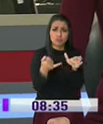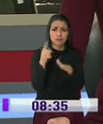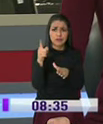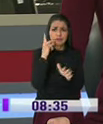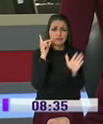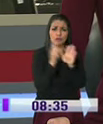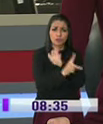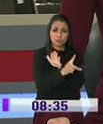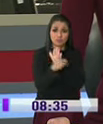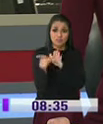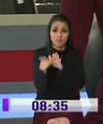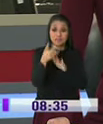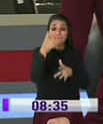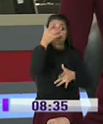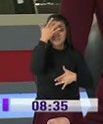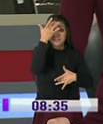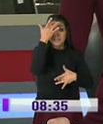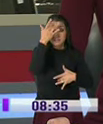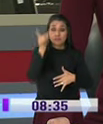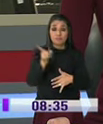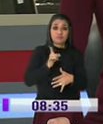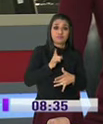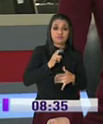abuso, resultó infectado de VIH.